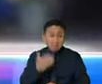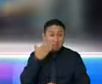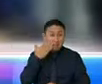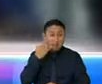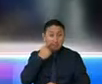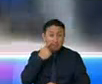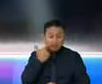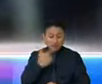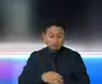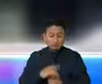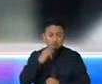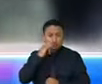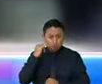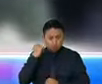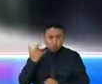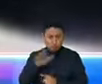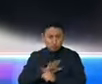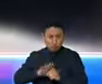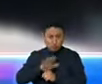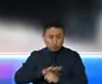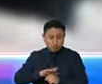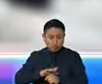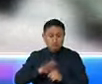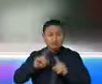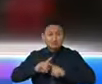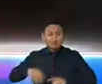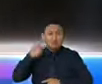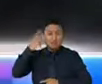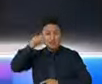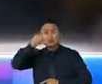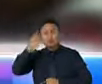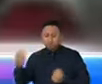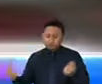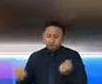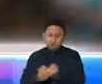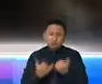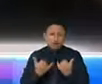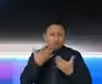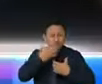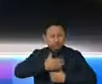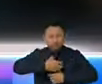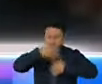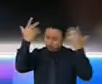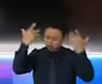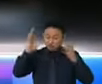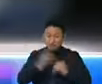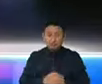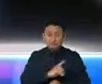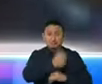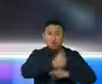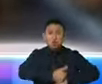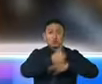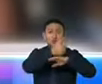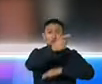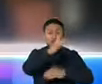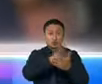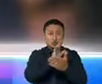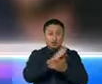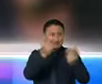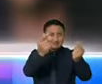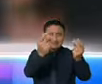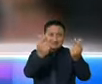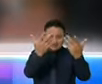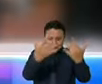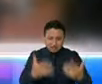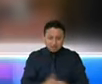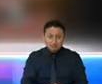de supuestos abusos, apoyadas por varios padres de familia, se rebelaron y exigieron que las autoridades de la institución, dirigida